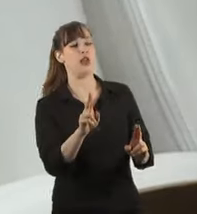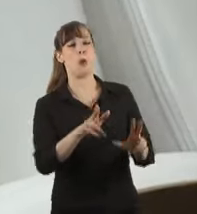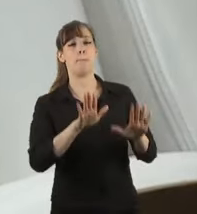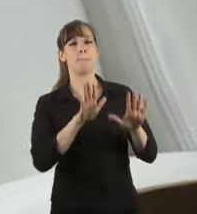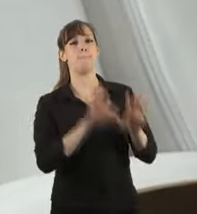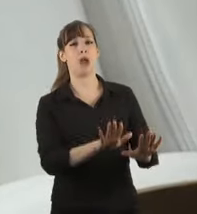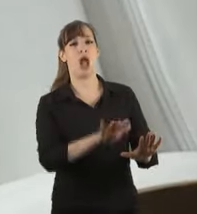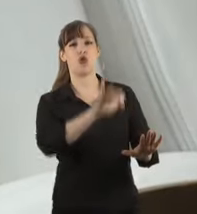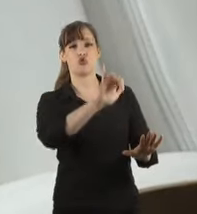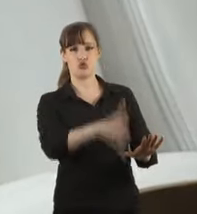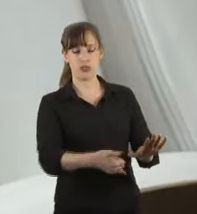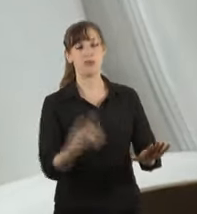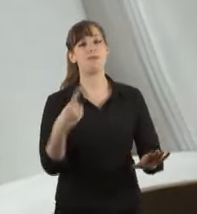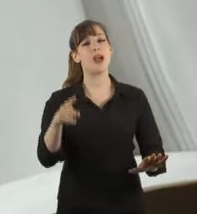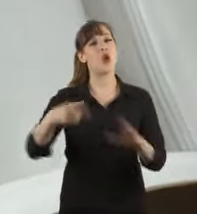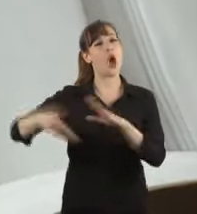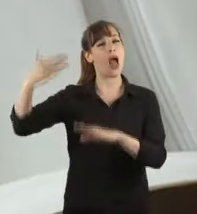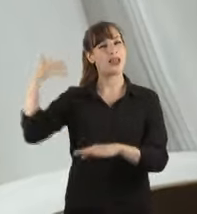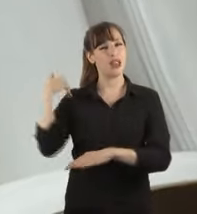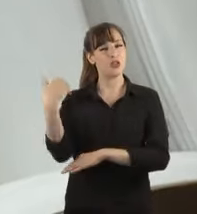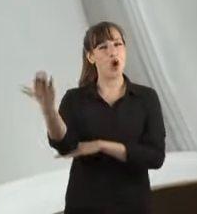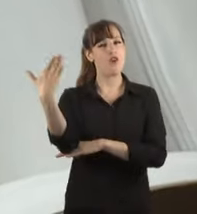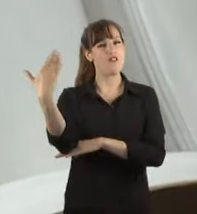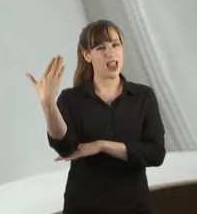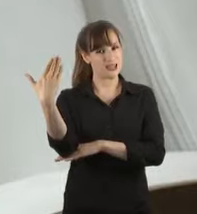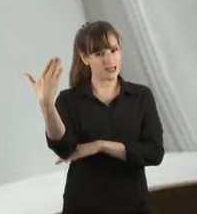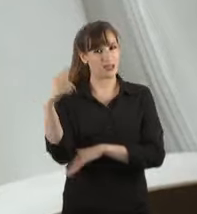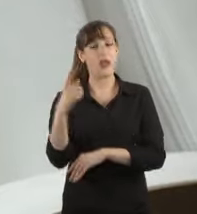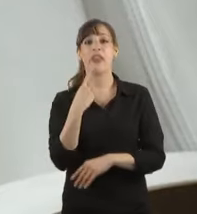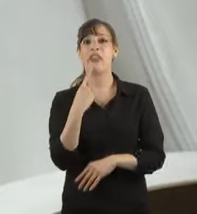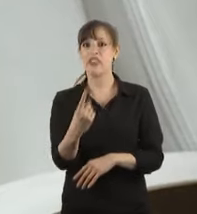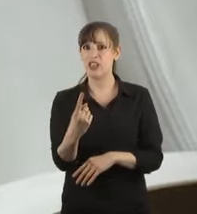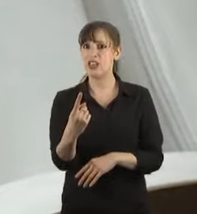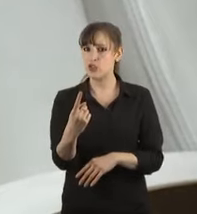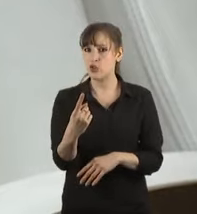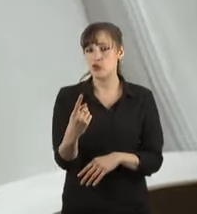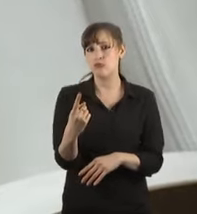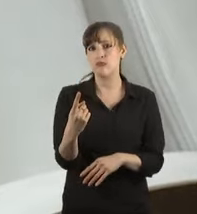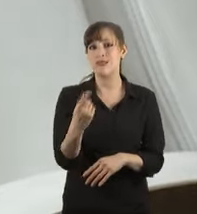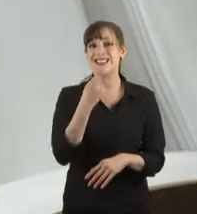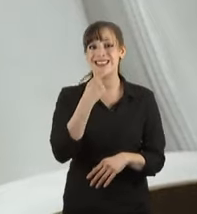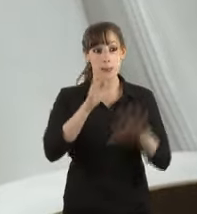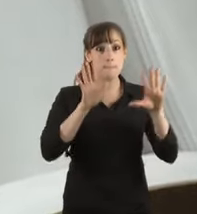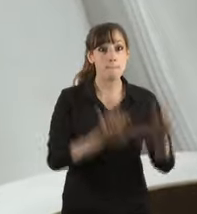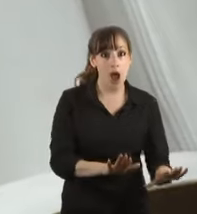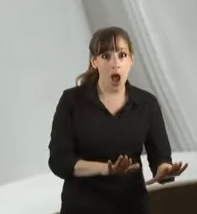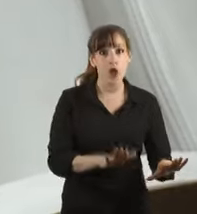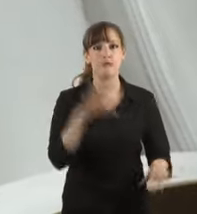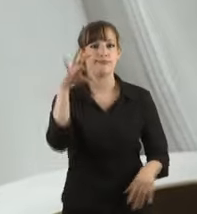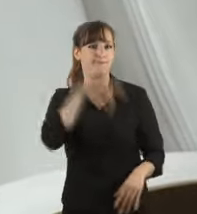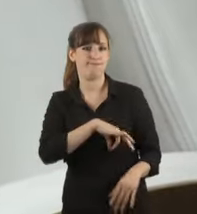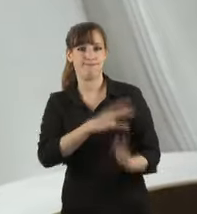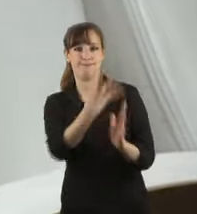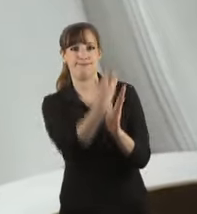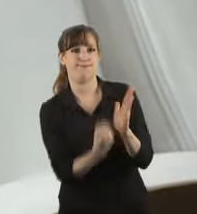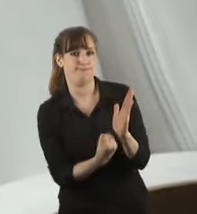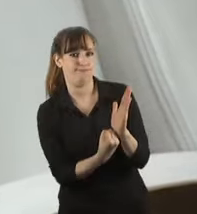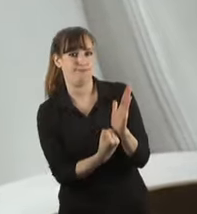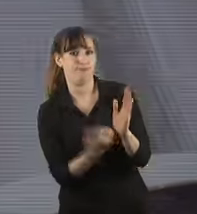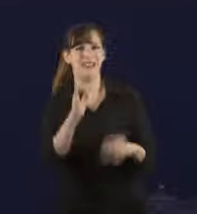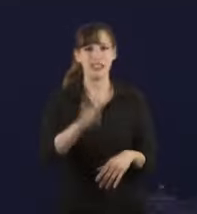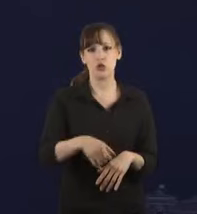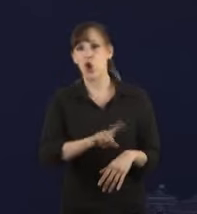conferencia de prensa también había dicho que se va a descontar el día de paro efectivamente se va a descontar el día de paro